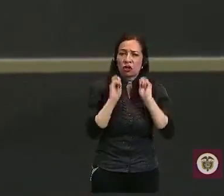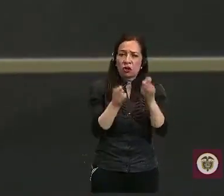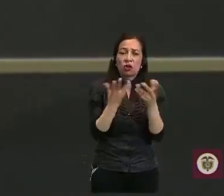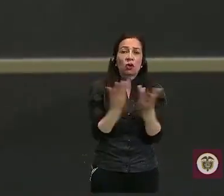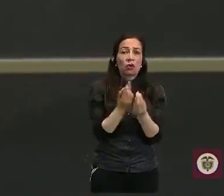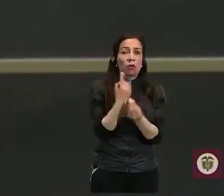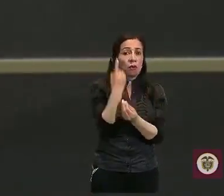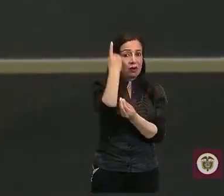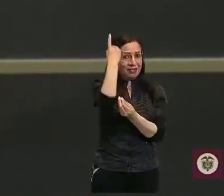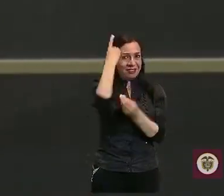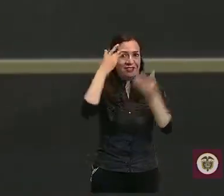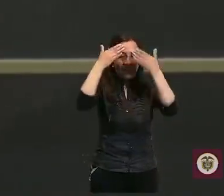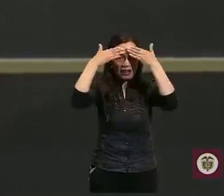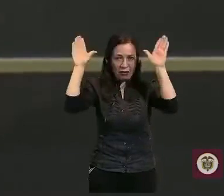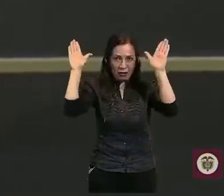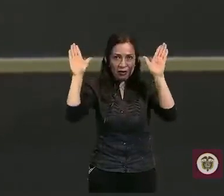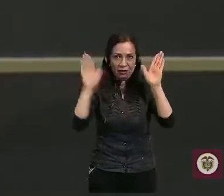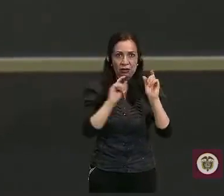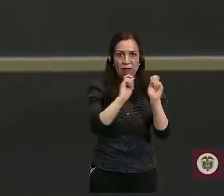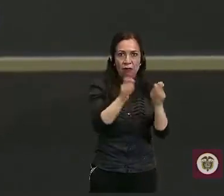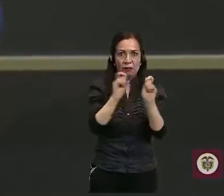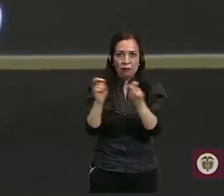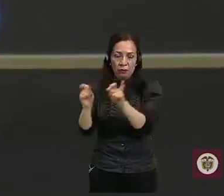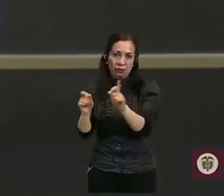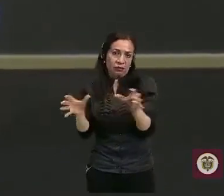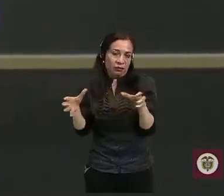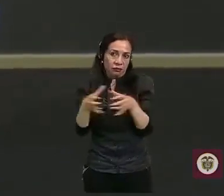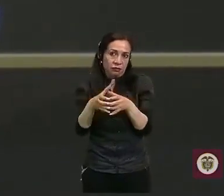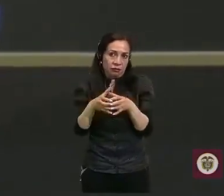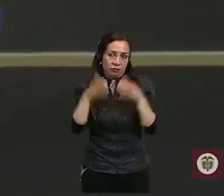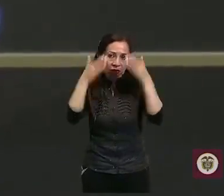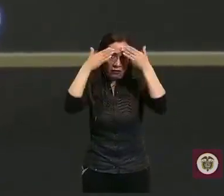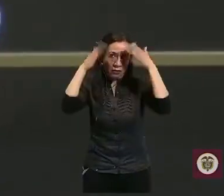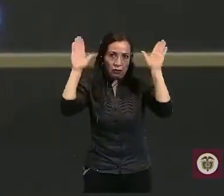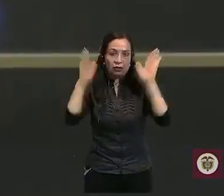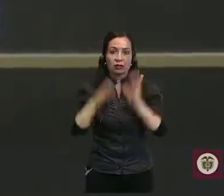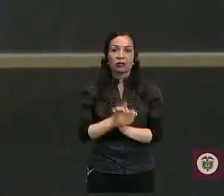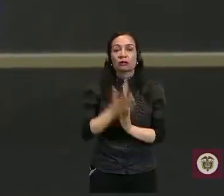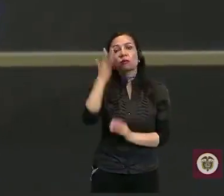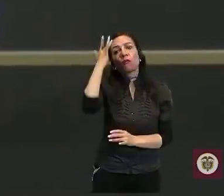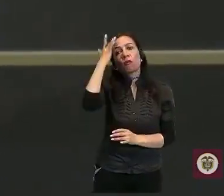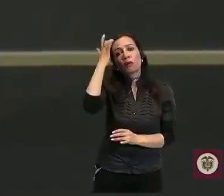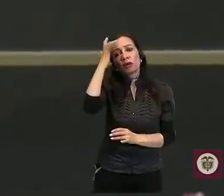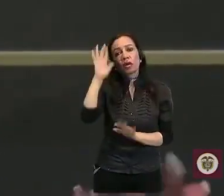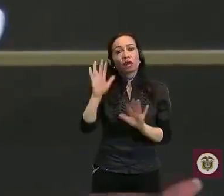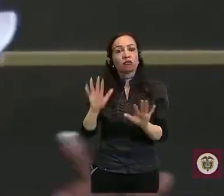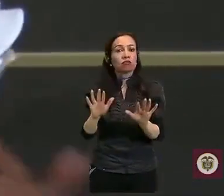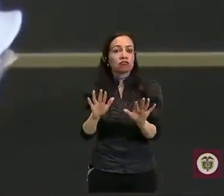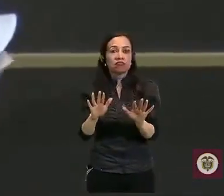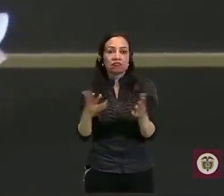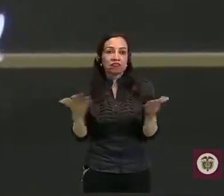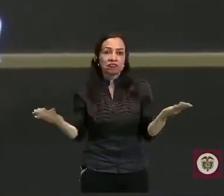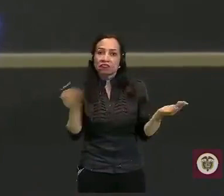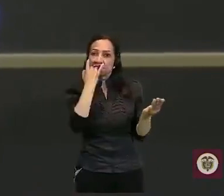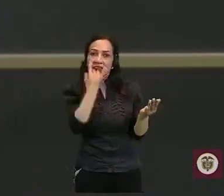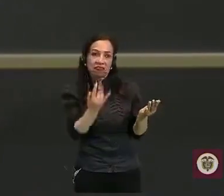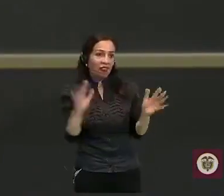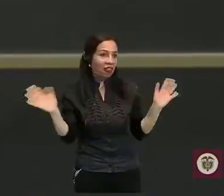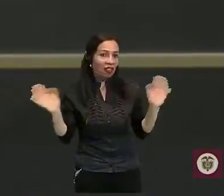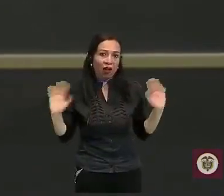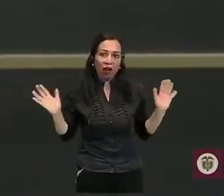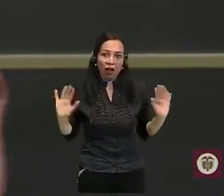en nuestras democracias, porque no hay interés. Y creo que, no sé si pasa con